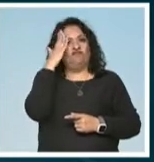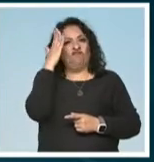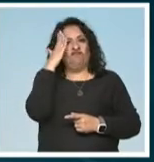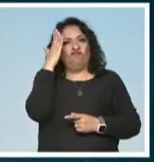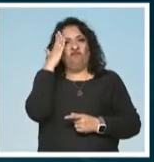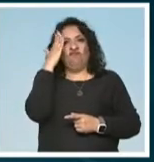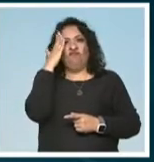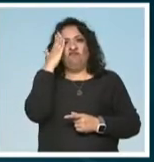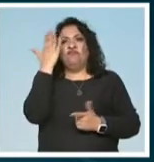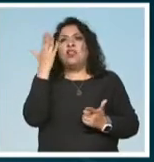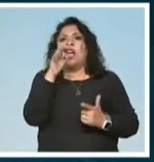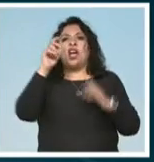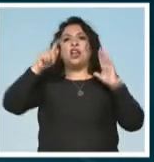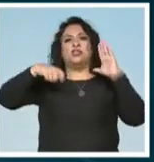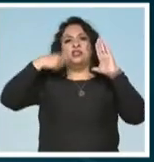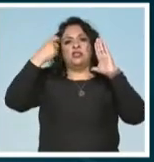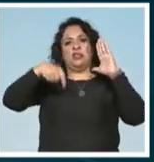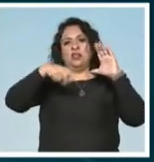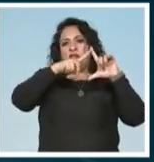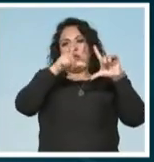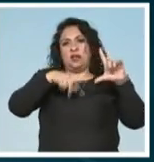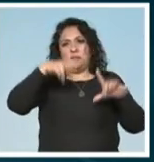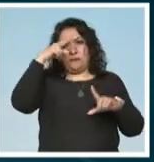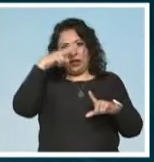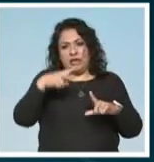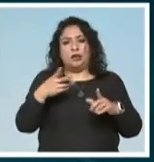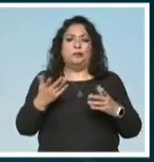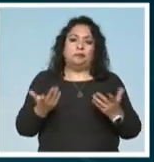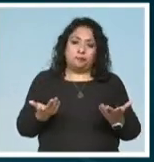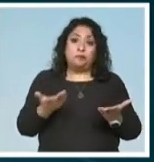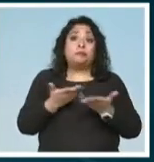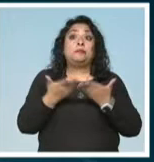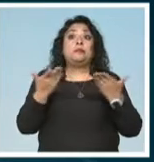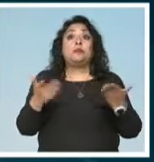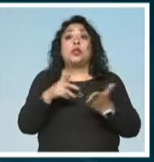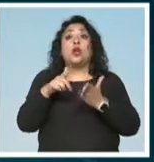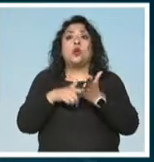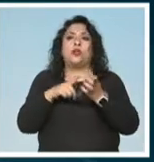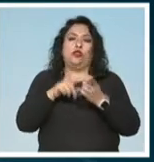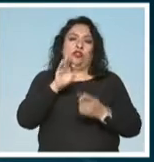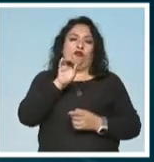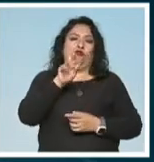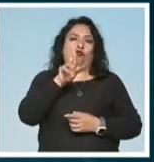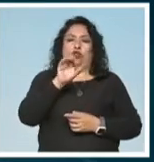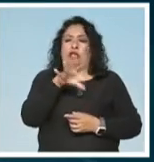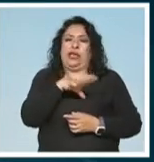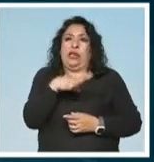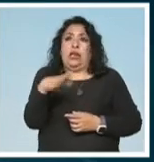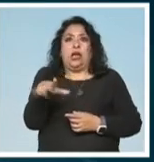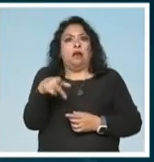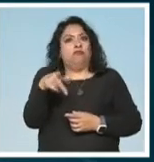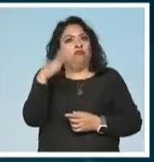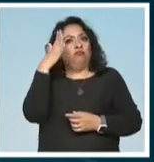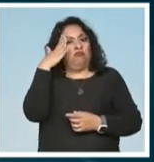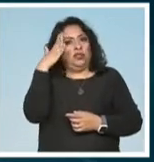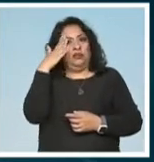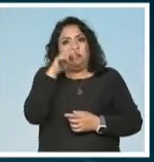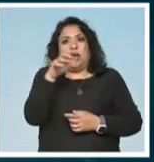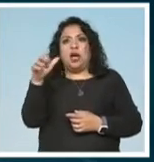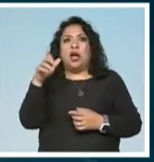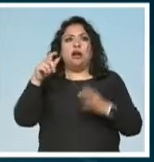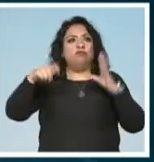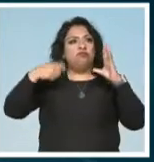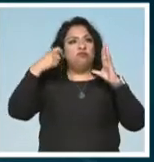la cinematografía en México. Bueno, ahora los foros en general se han vuelto el centro de los